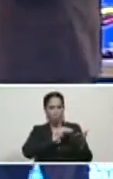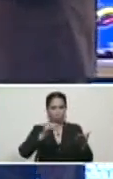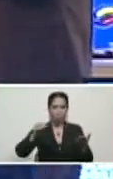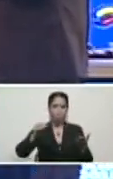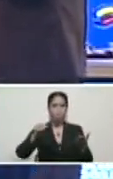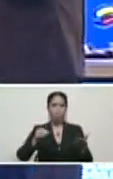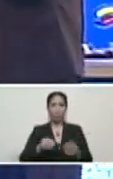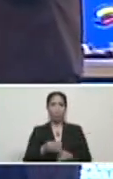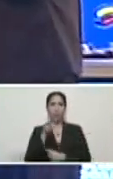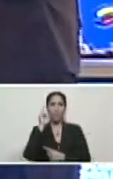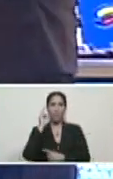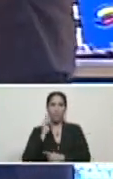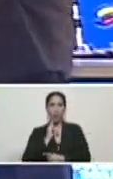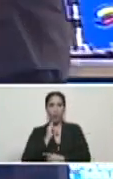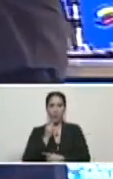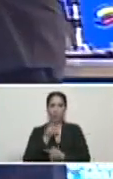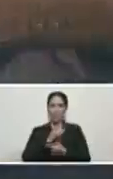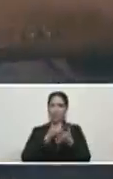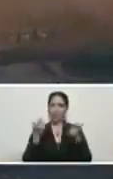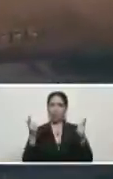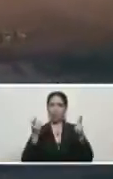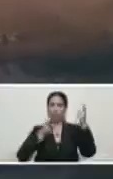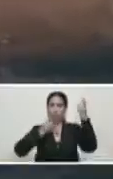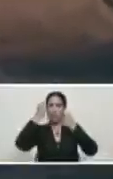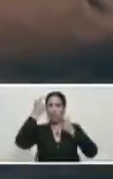Santo, de Bolívar y de Chávez.